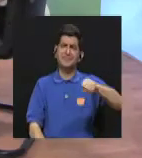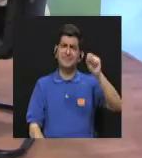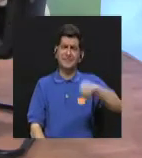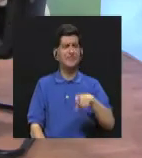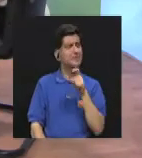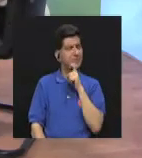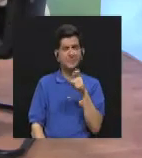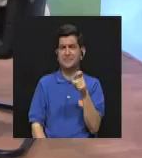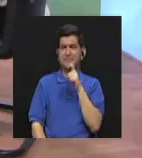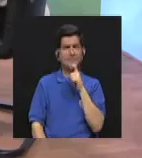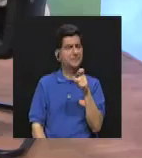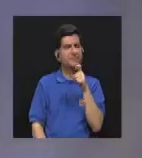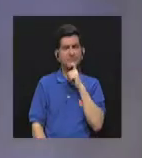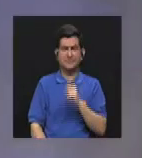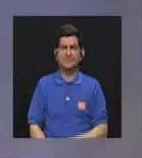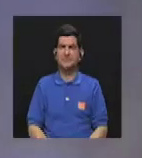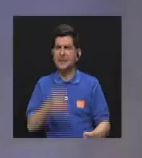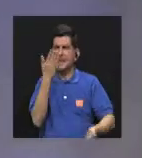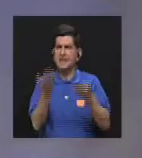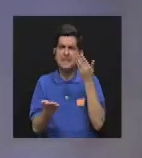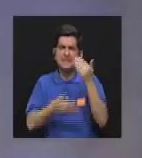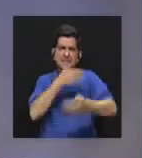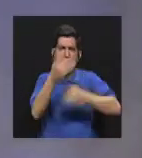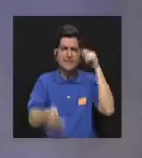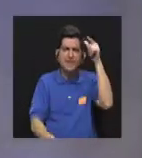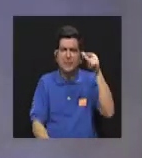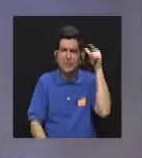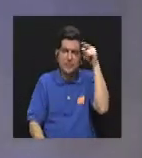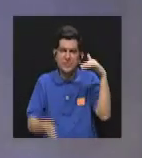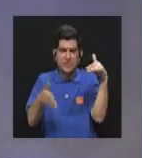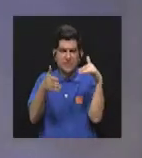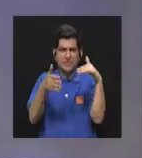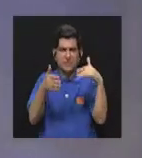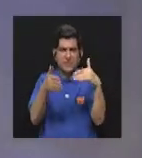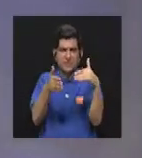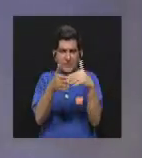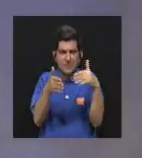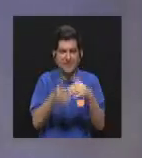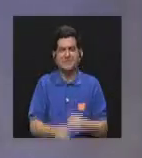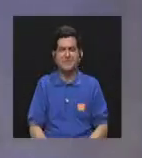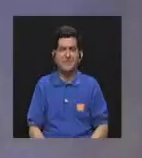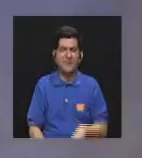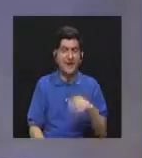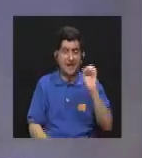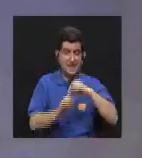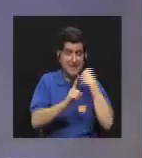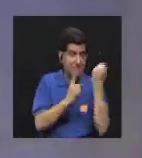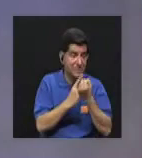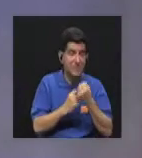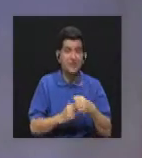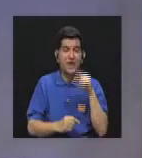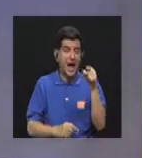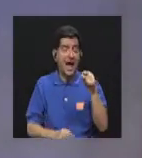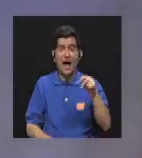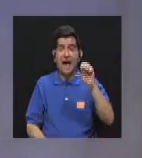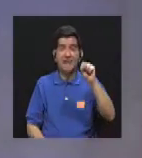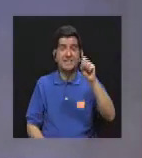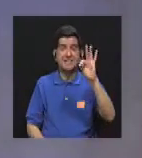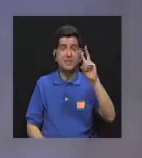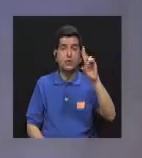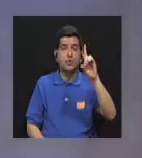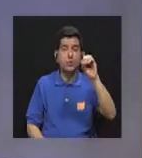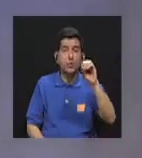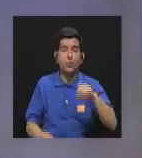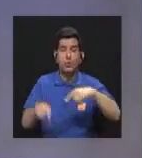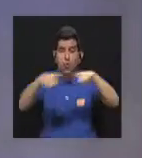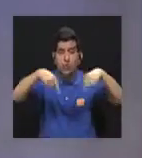fue difícil un poco la lógica de estudio, de que no hay estudio, entonces había que encontrar un lugar.